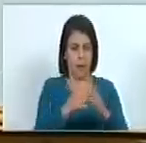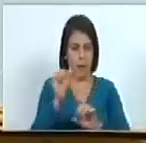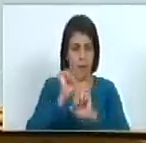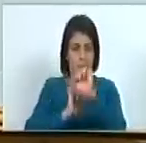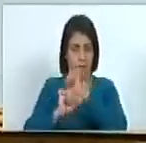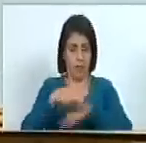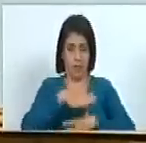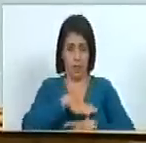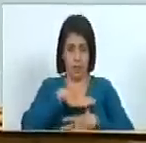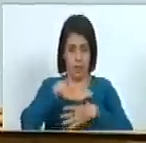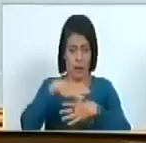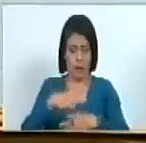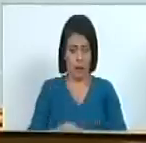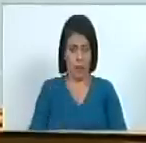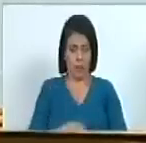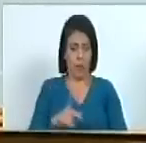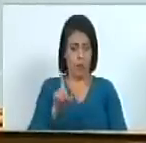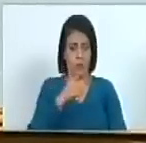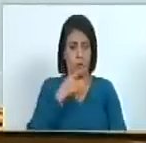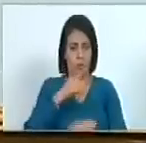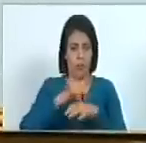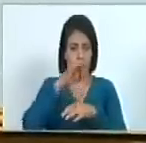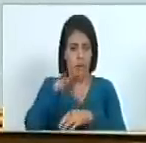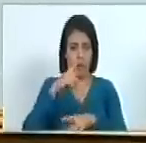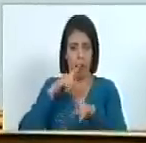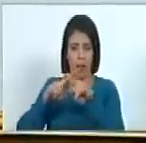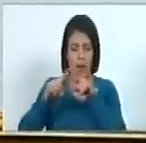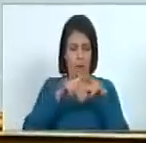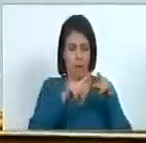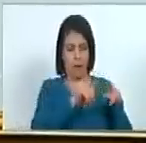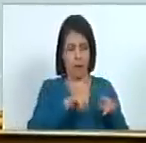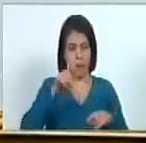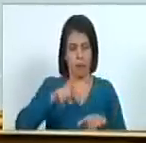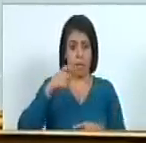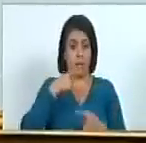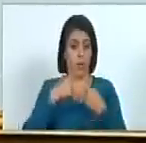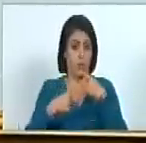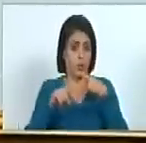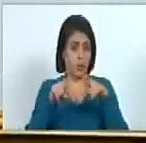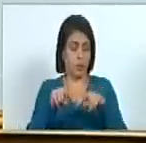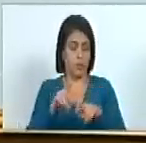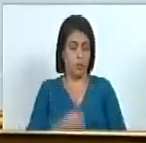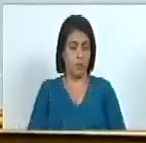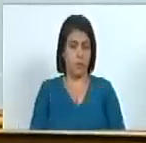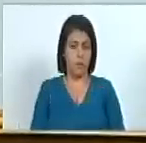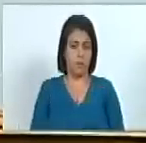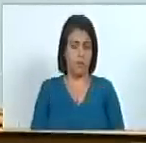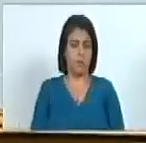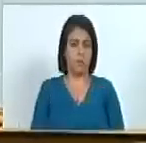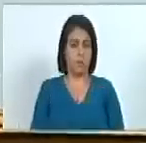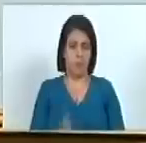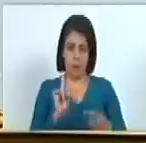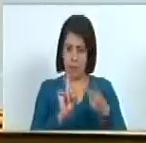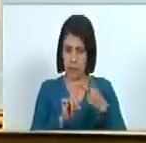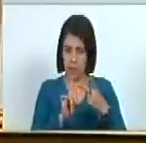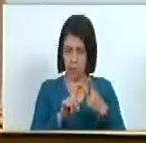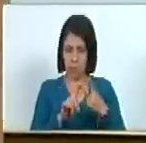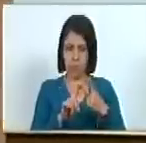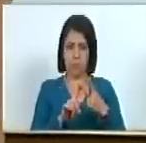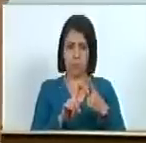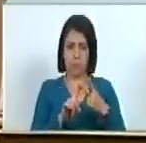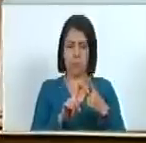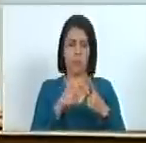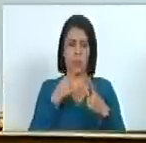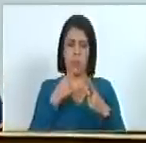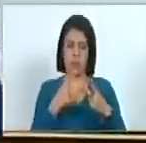sus intereses, y no deja de hacer las críticas necesarias, no las hace, no los dice. Y ahí voy al segundo punto que quería